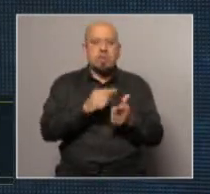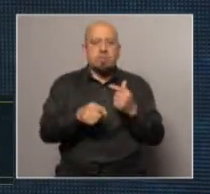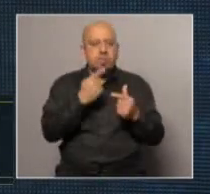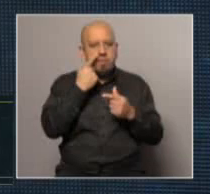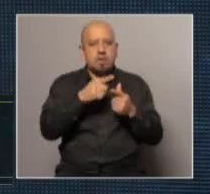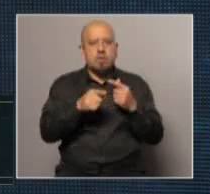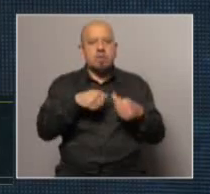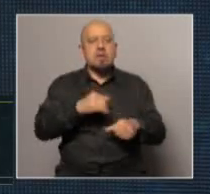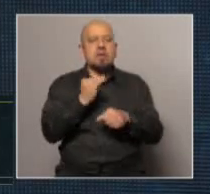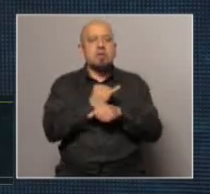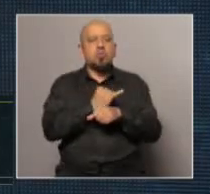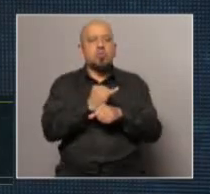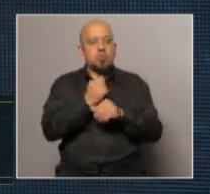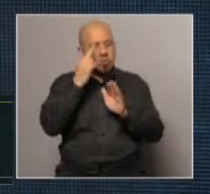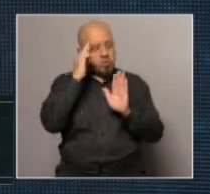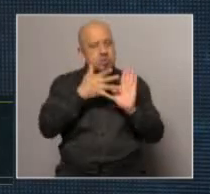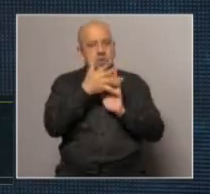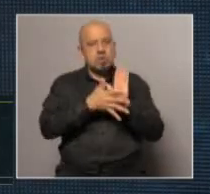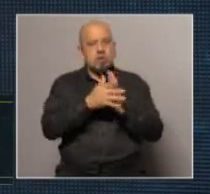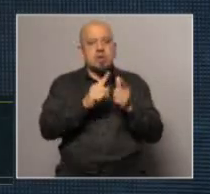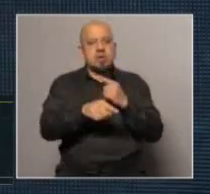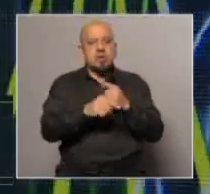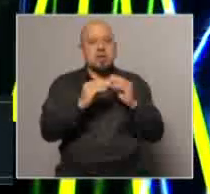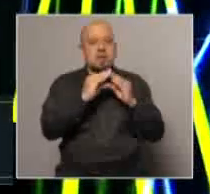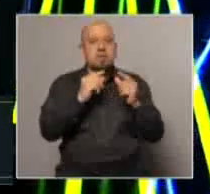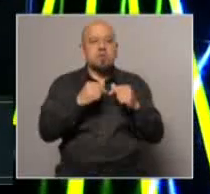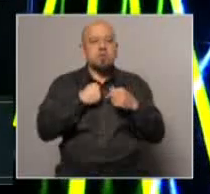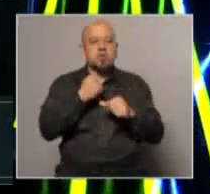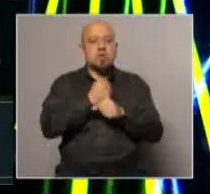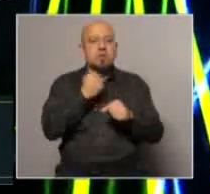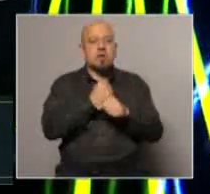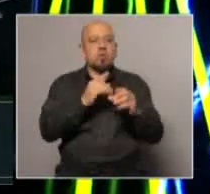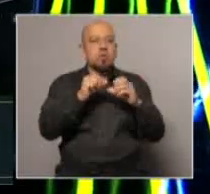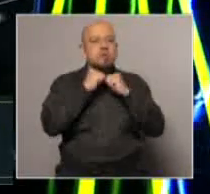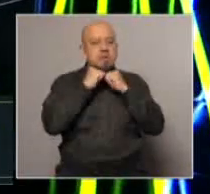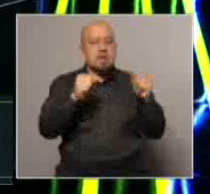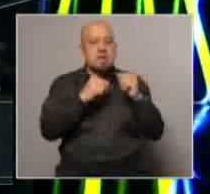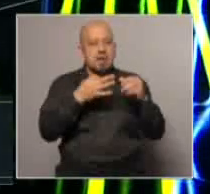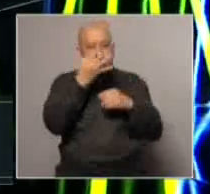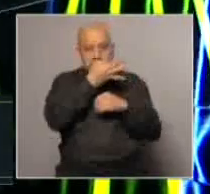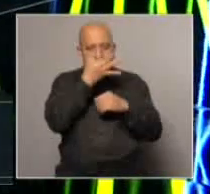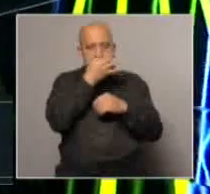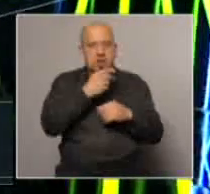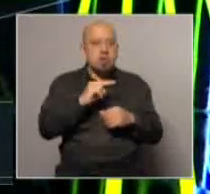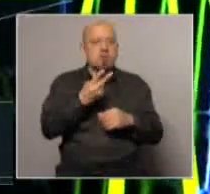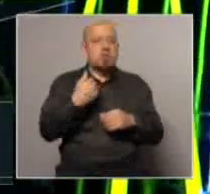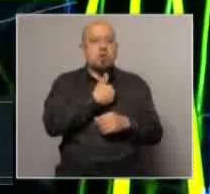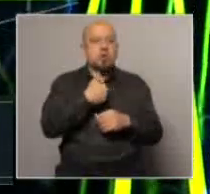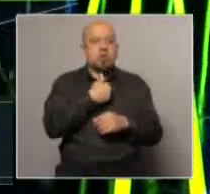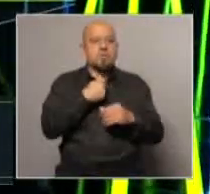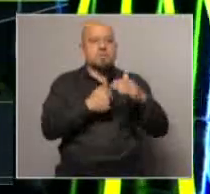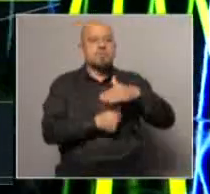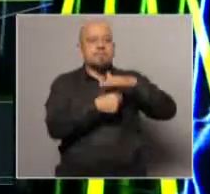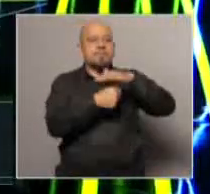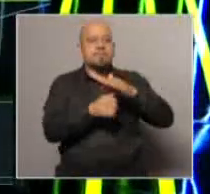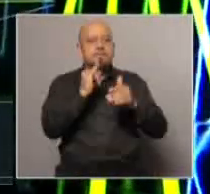¿no? En realidad yo tengo un doble rol. Por un lado trabajo en la Secretaría de Drogas y por otro lado integro la directiva del